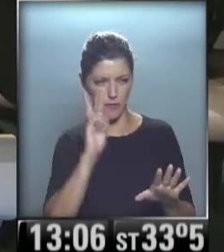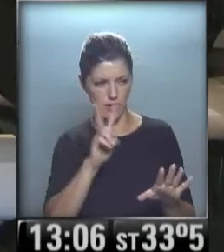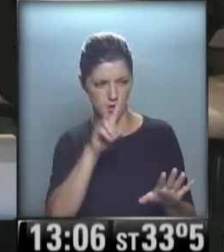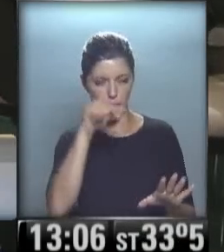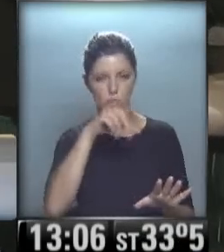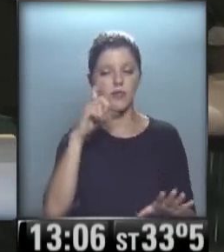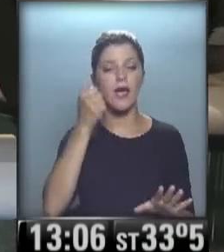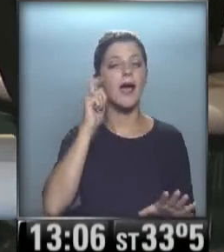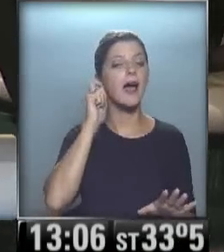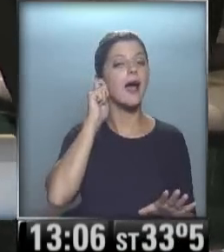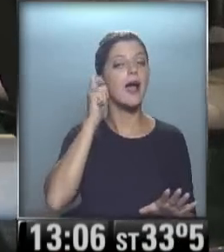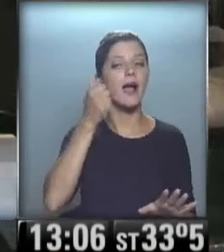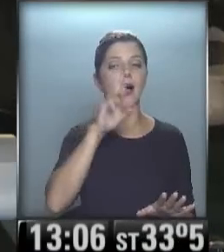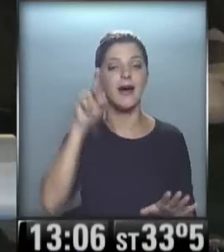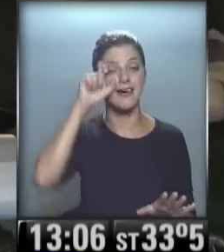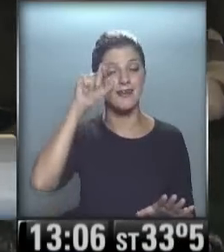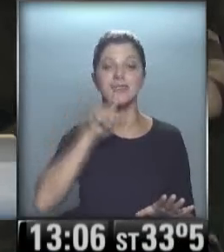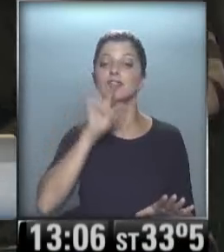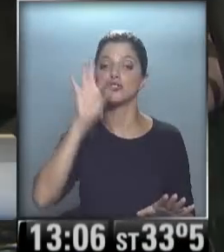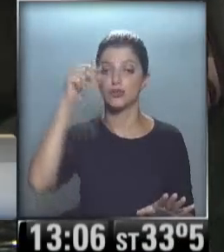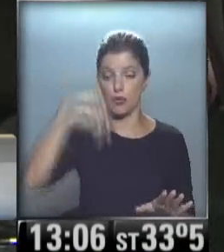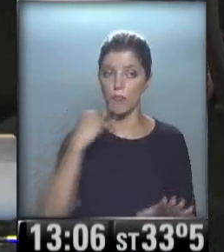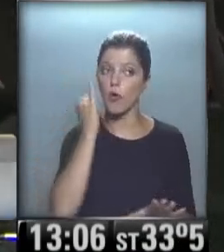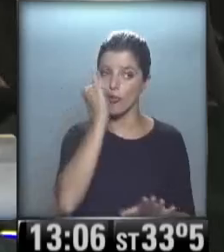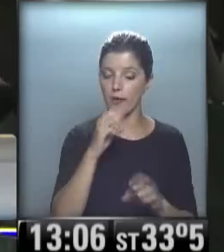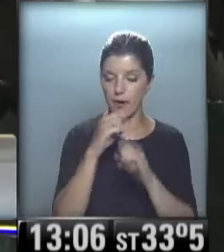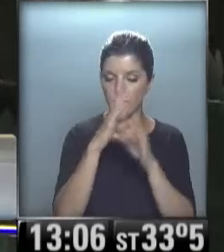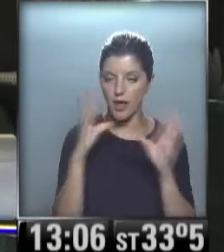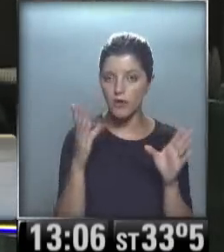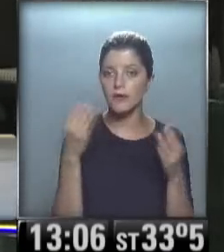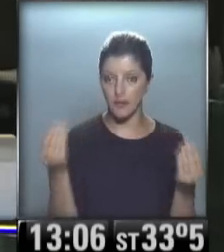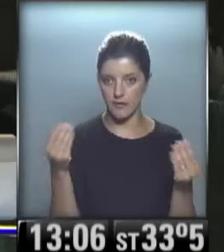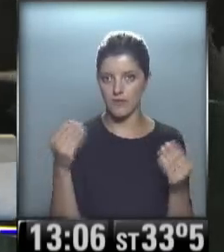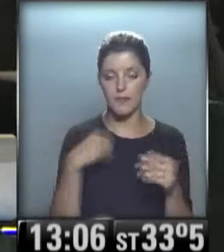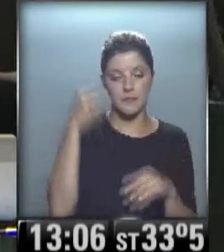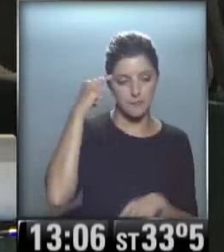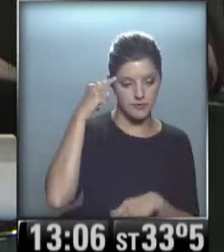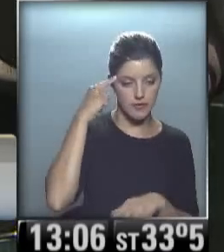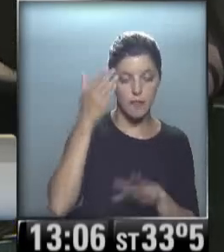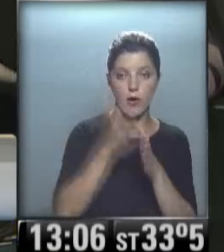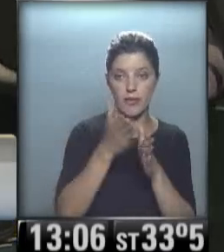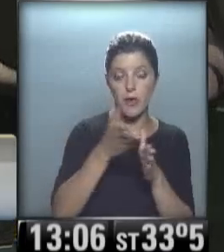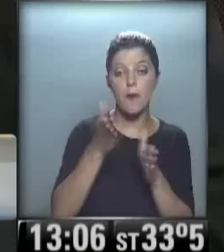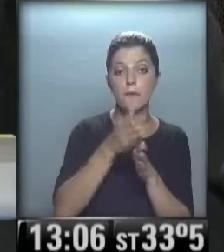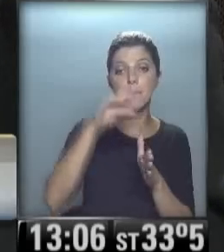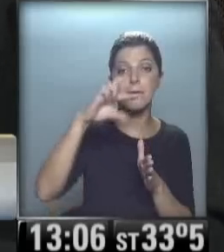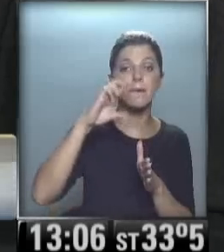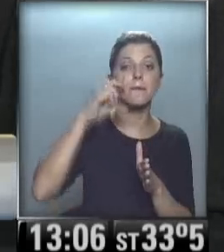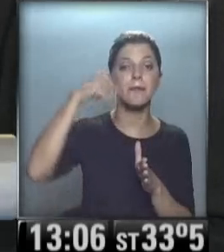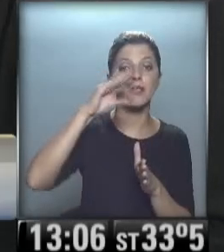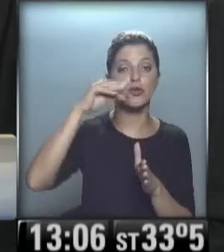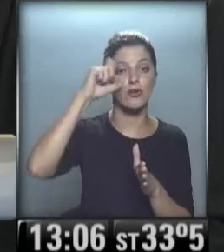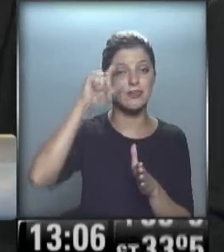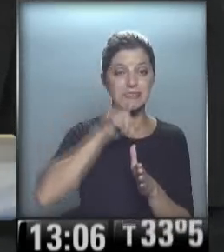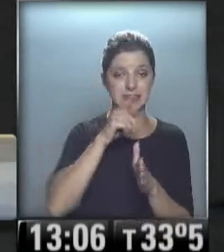garretón lo expresaba muy claramente eh que salimos de el post pinochetismo fue un régimen hasta acá